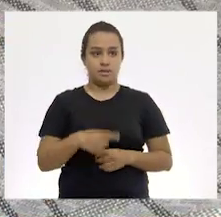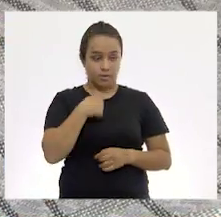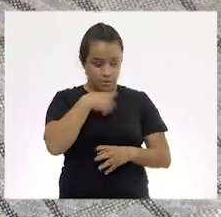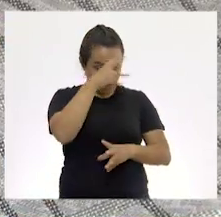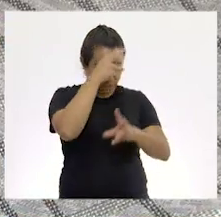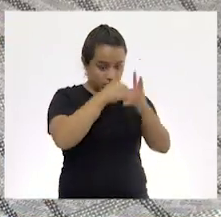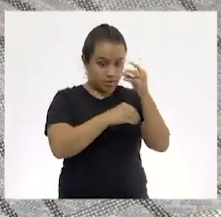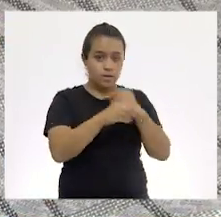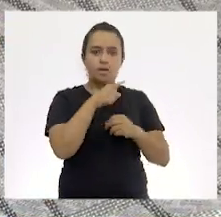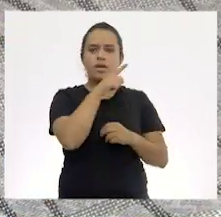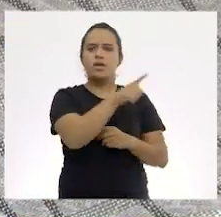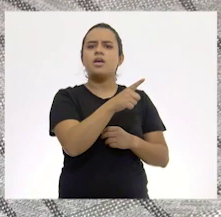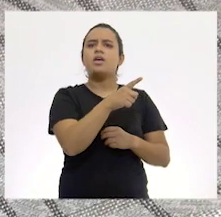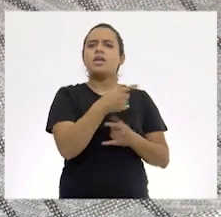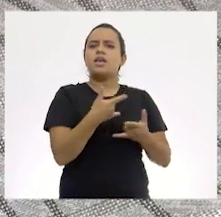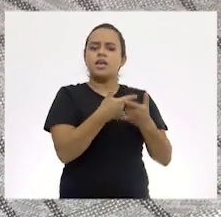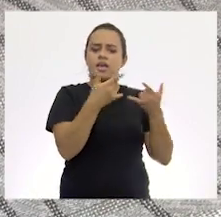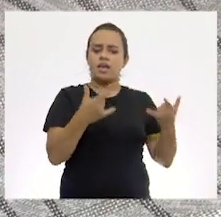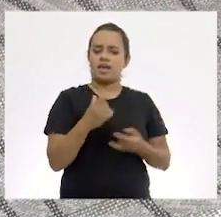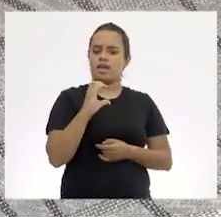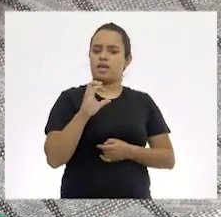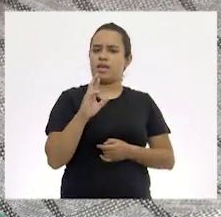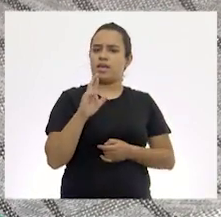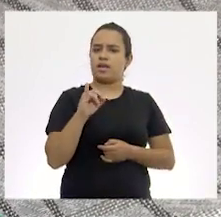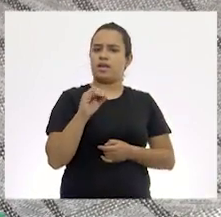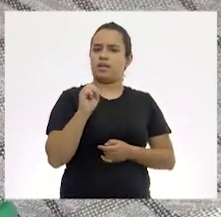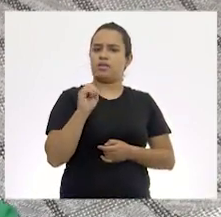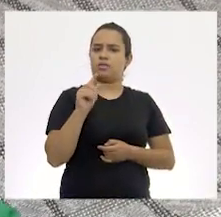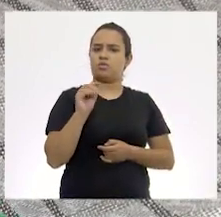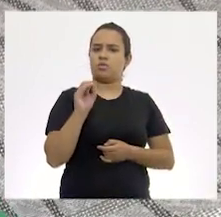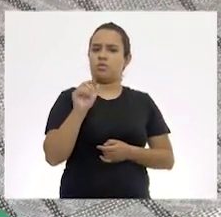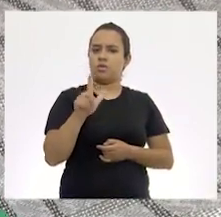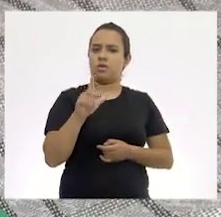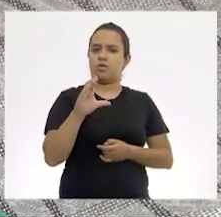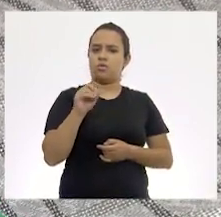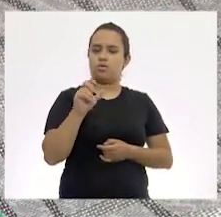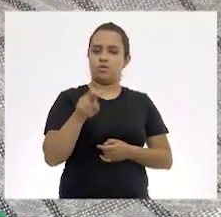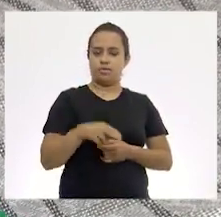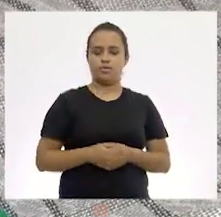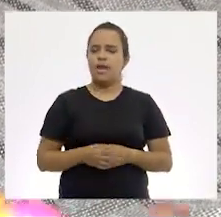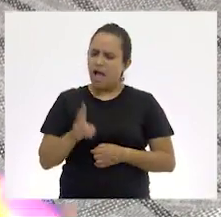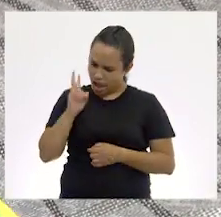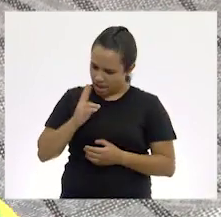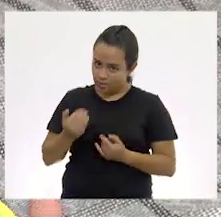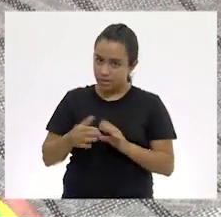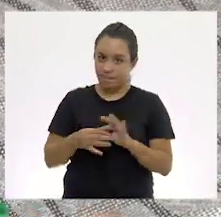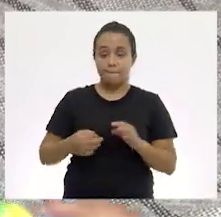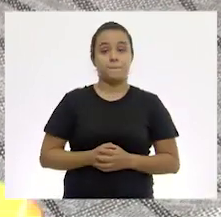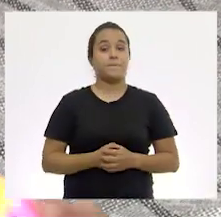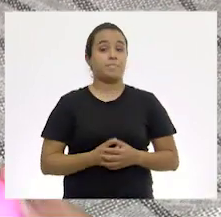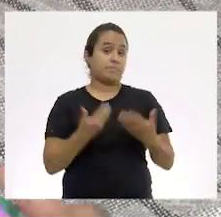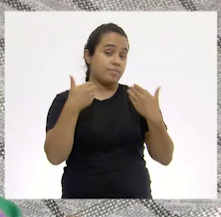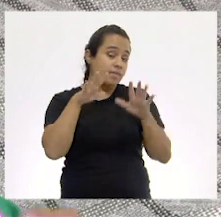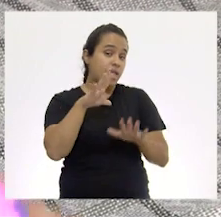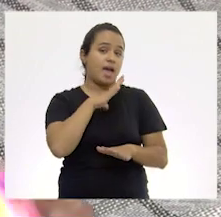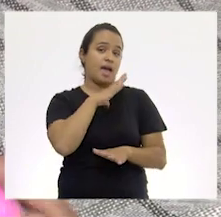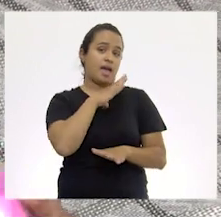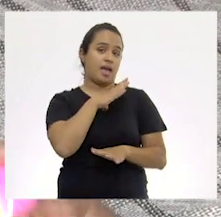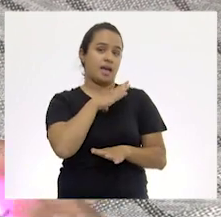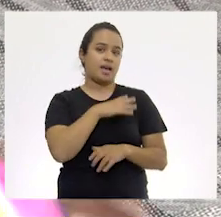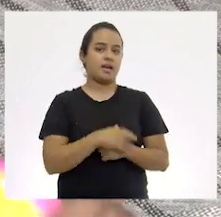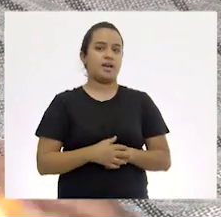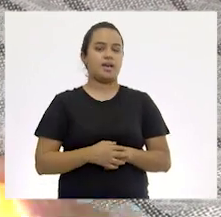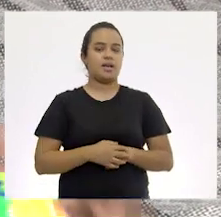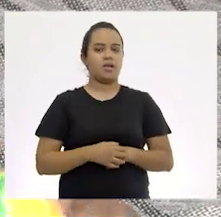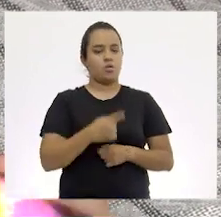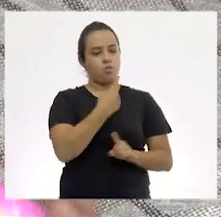cuento de Cristóbal Colón. A ver, cuéntanos. Cristóbal, una vez, un